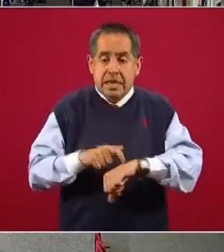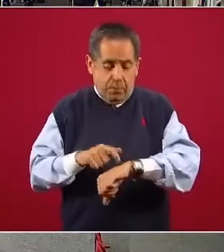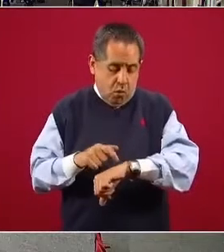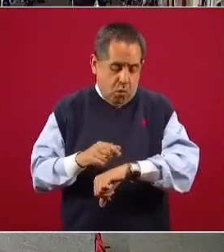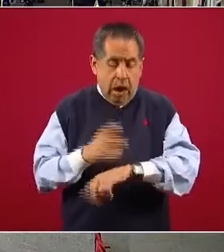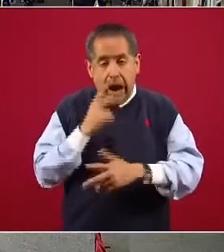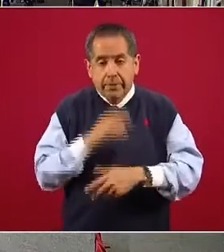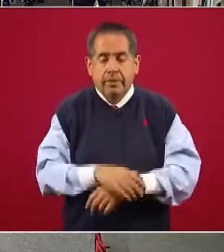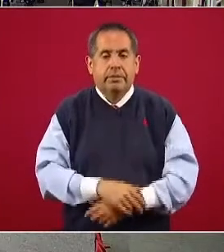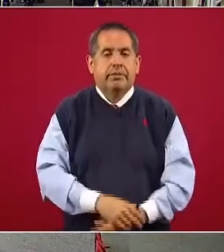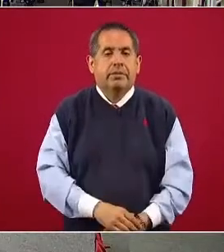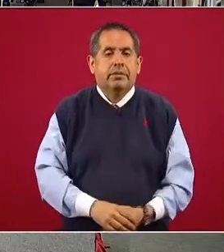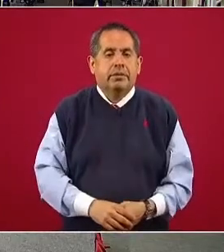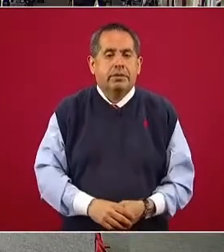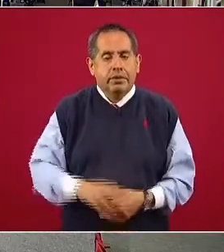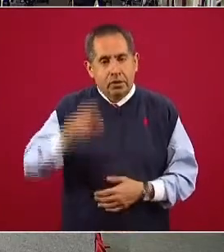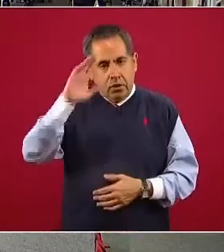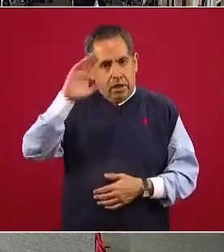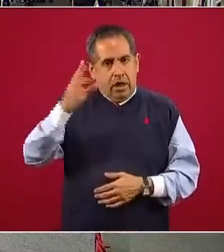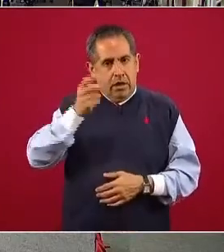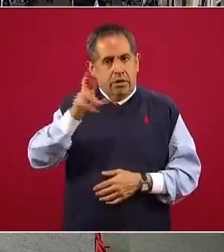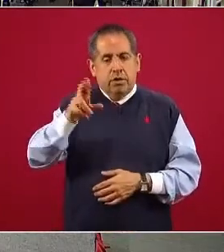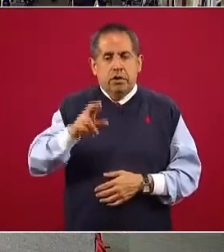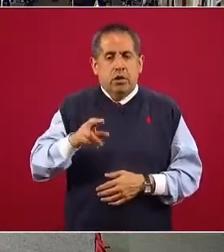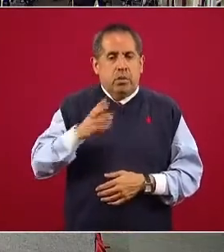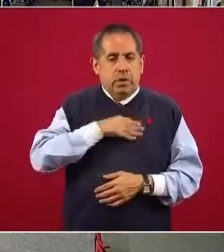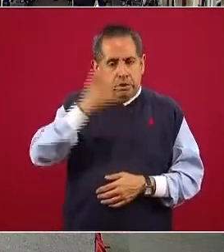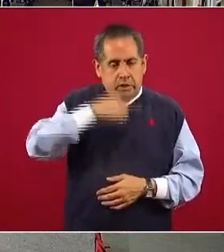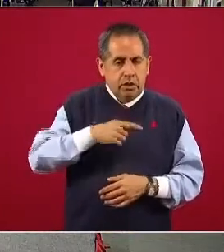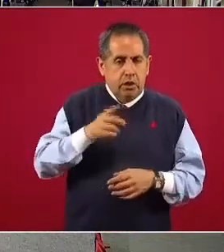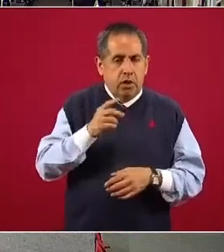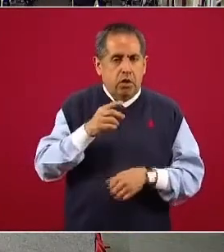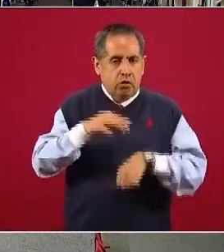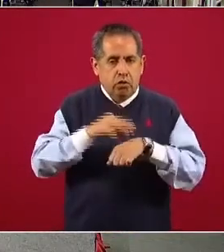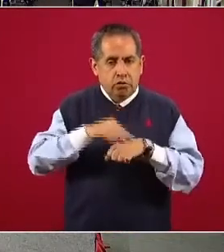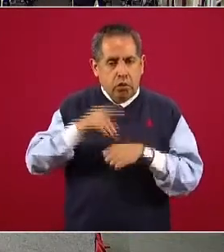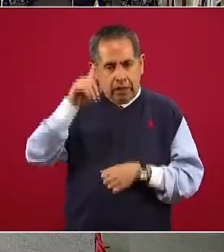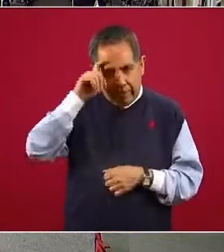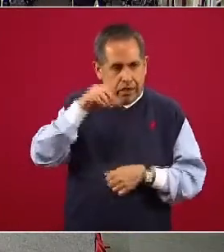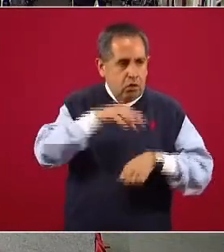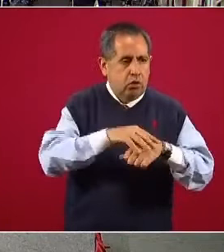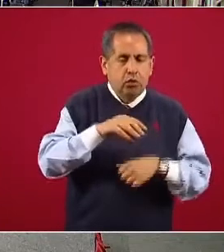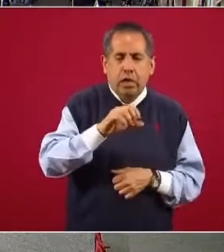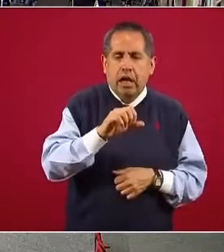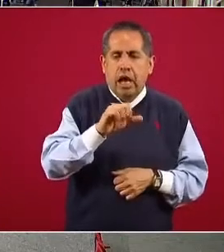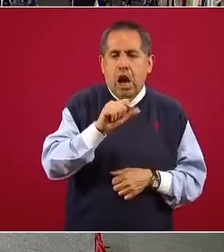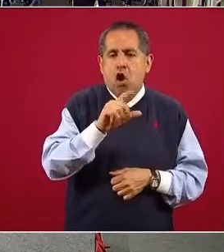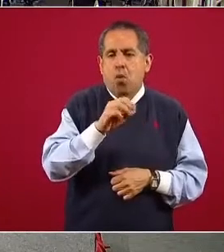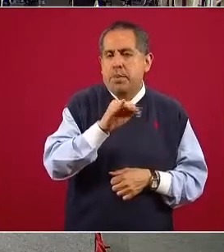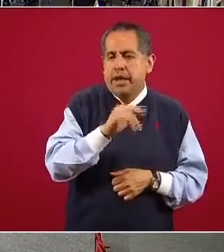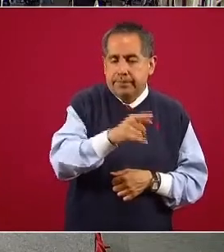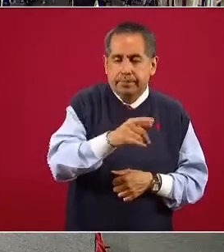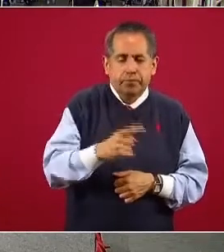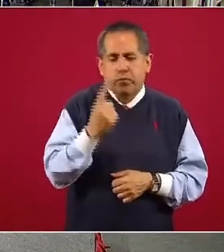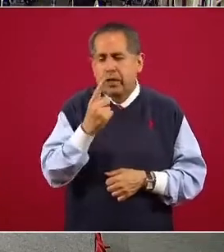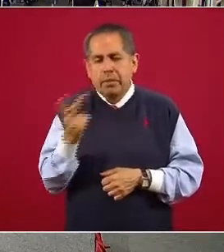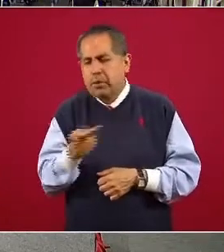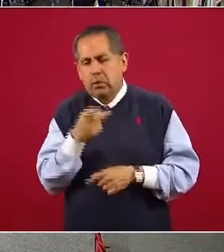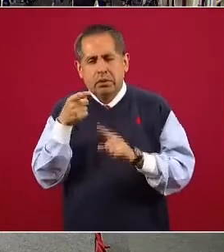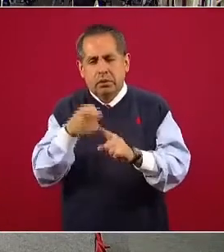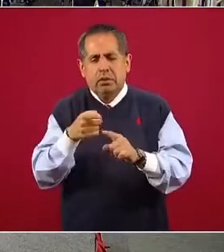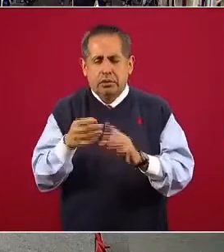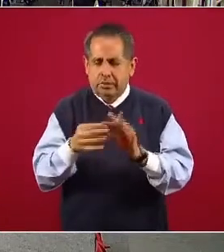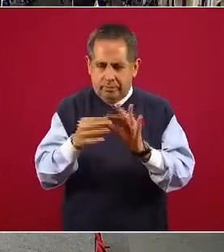quedan 4 minutos. Hola, ¿qué tal, doctor? Buenas noches, doctor Gatell. Buenas noches, doctora Lomía. Solo una pregunta, doctor, al respecto